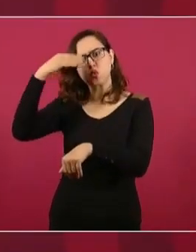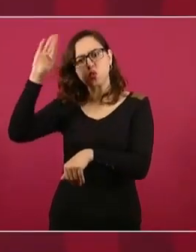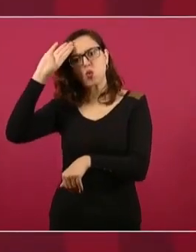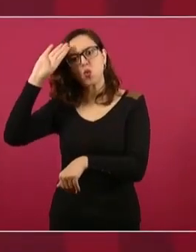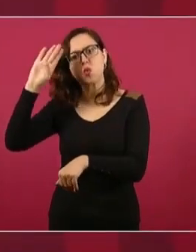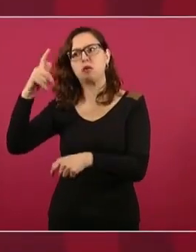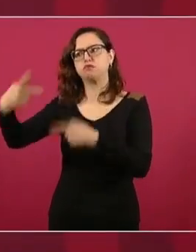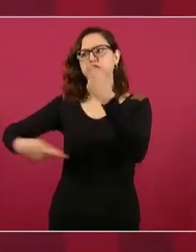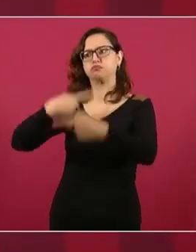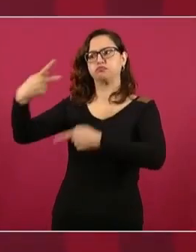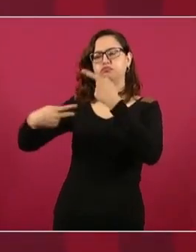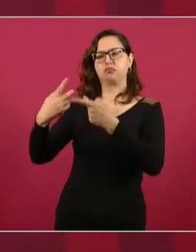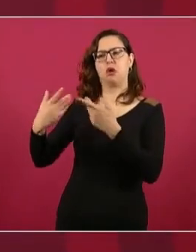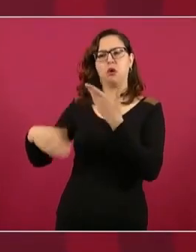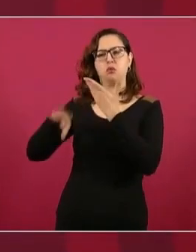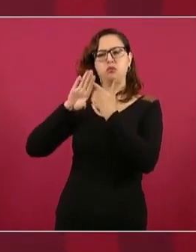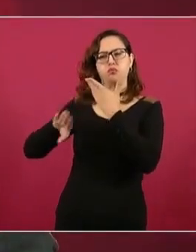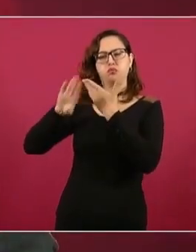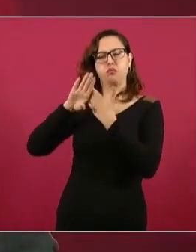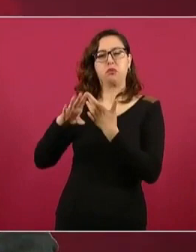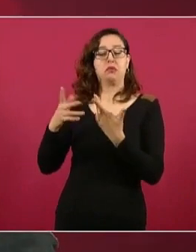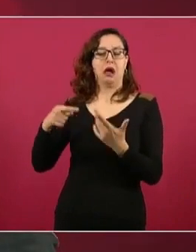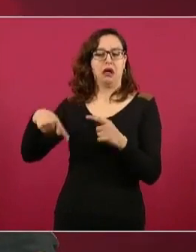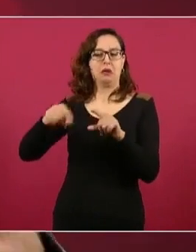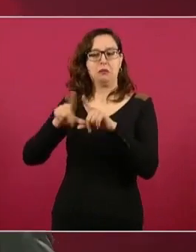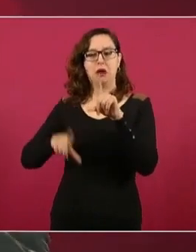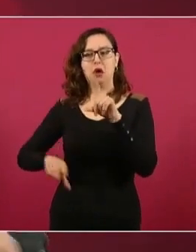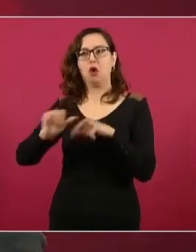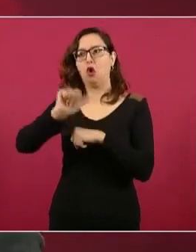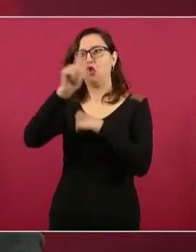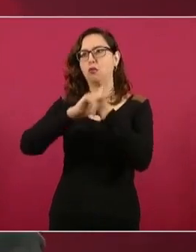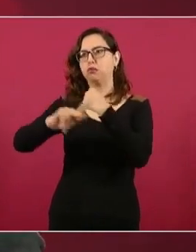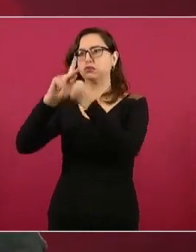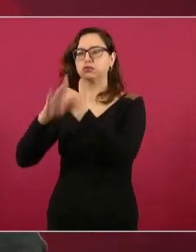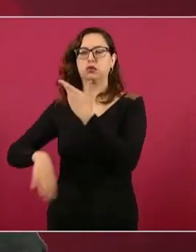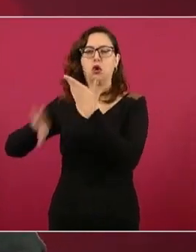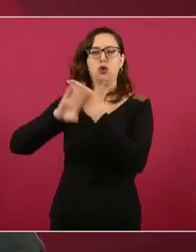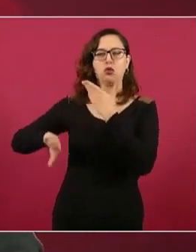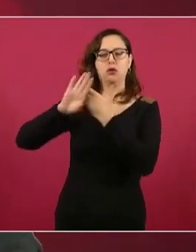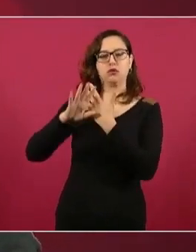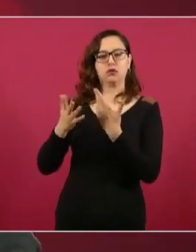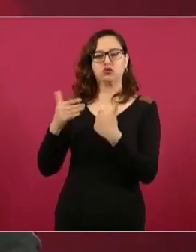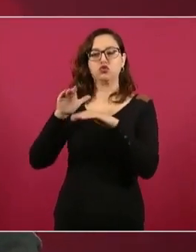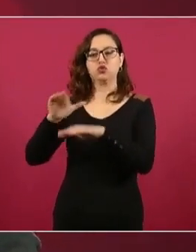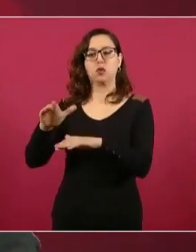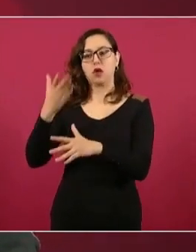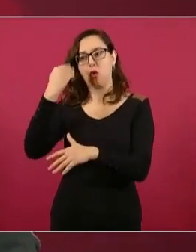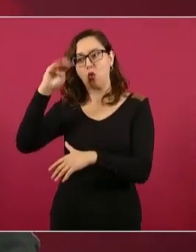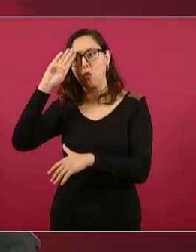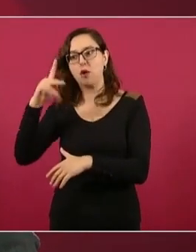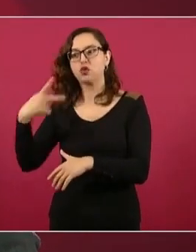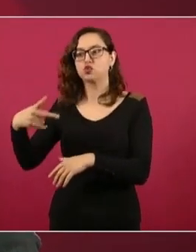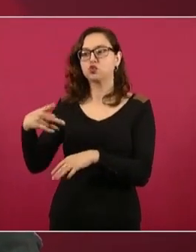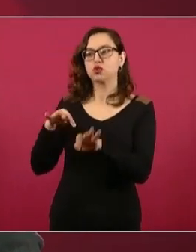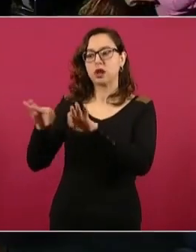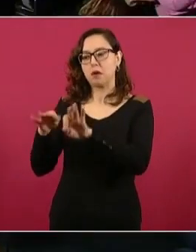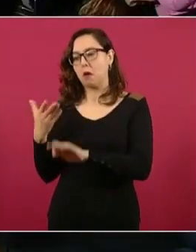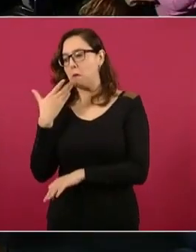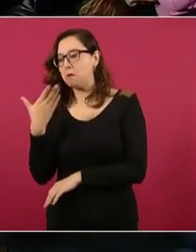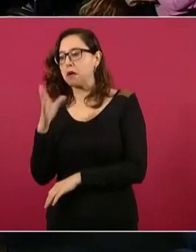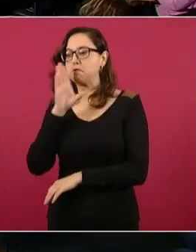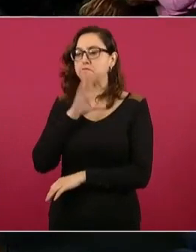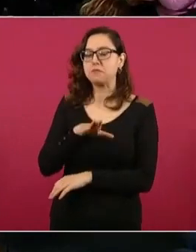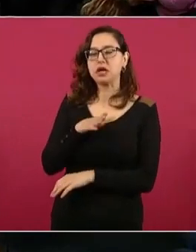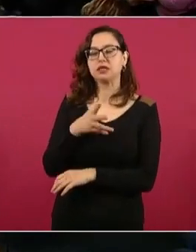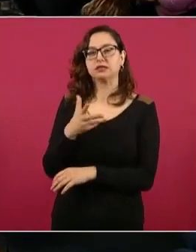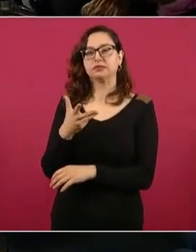también en Estados Unidos, en Miami y otros lugares, para referirse a estas condiciones laborales de los médicos cubanos, lo cual